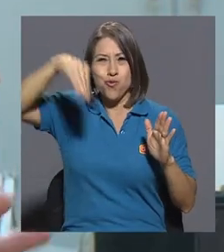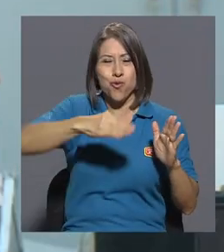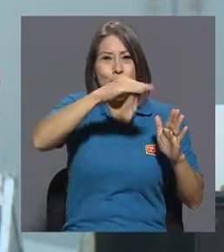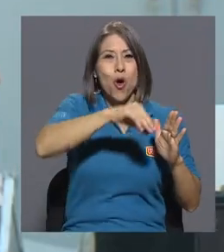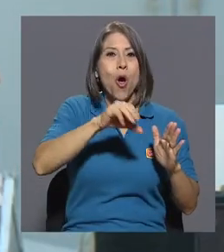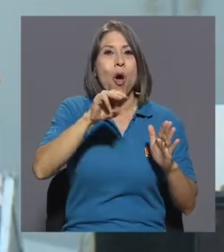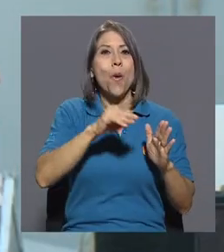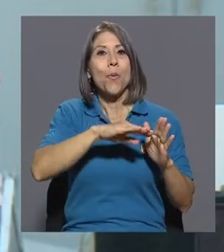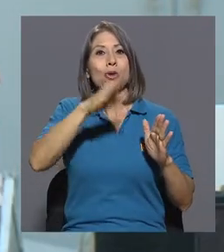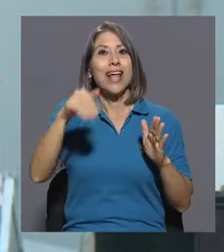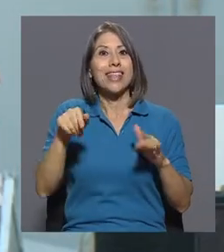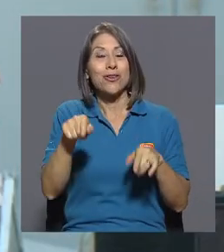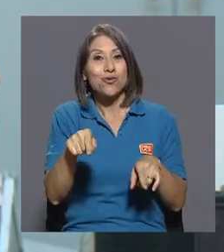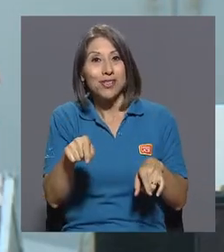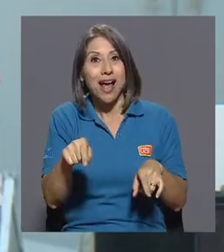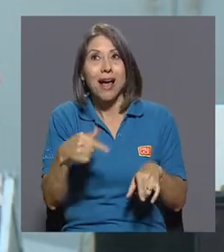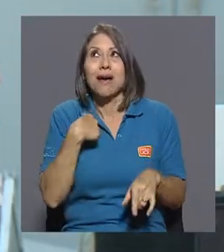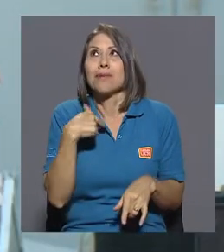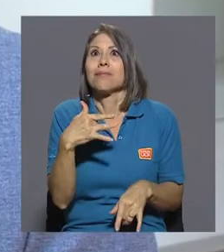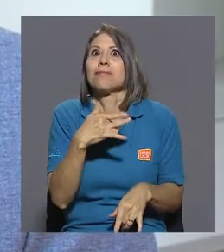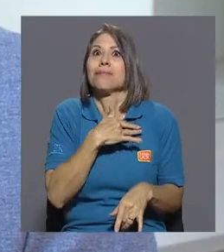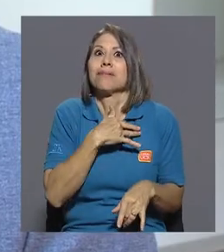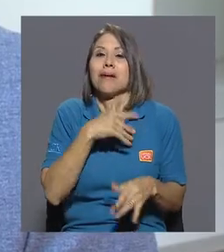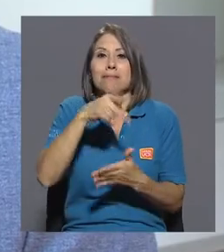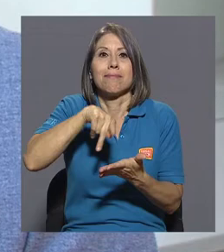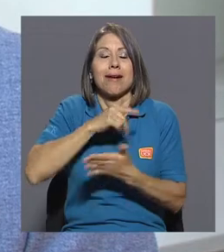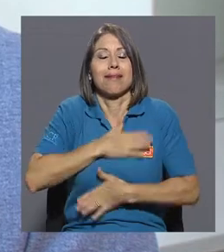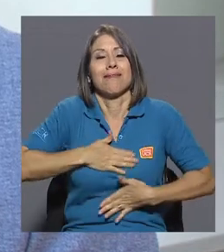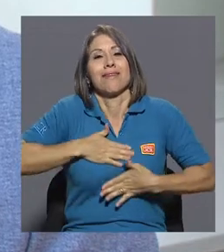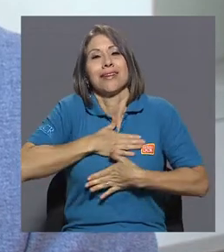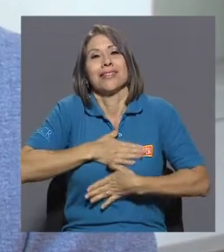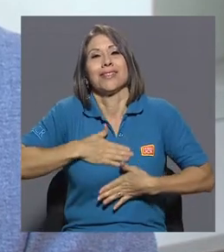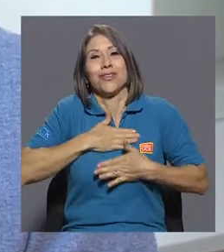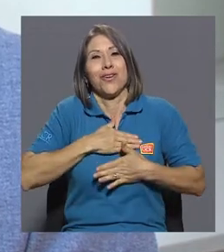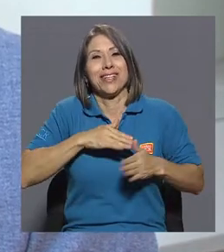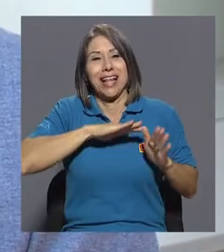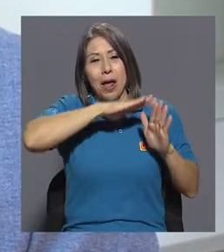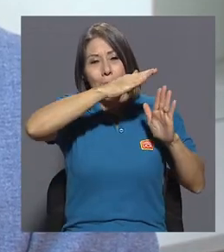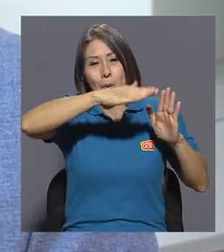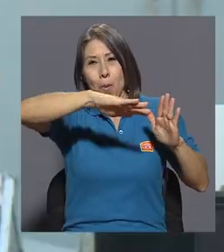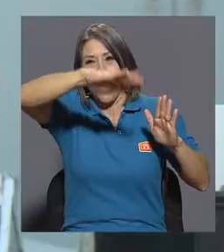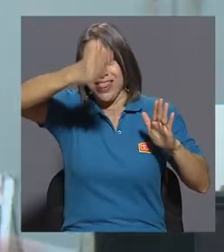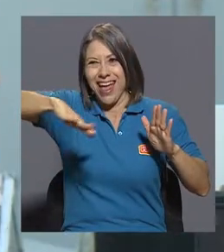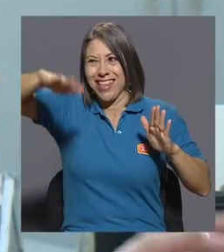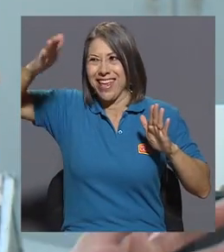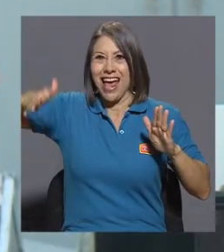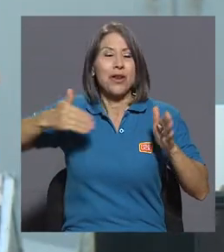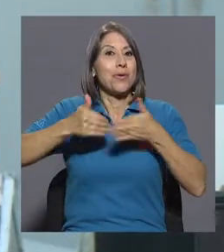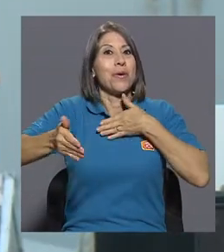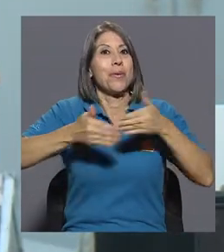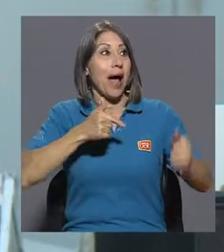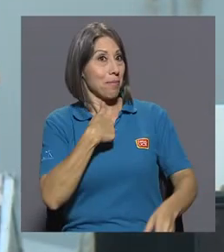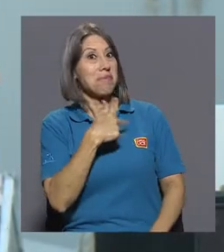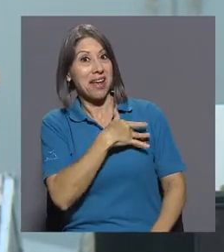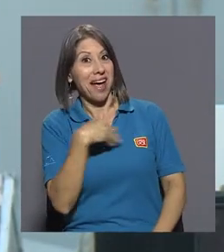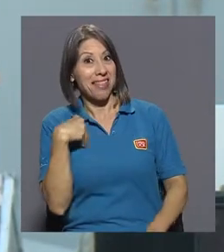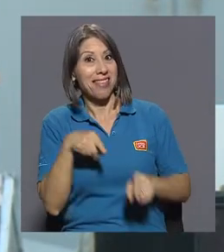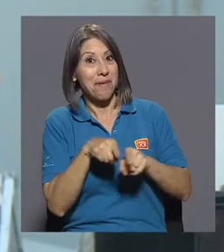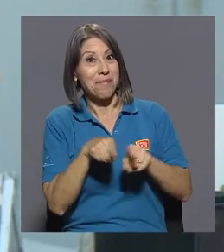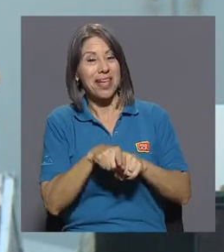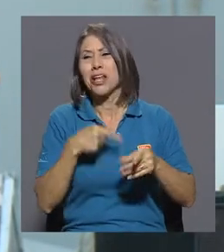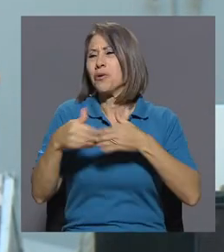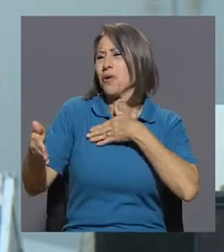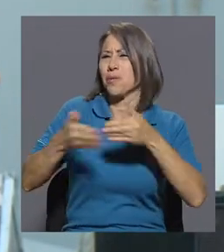parques de diversiones a montarme en montañas rusas. O sea, es algo que me obsesiona. A mí me encanta también. Por más alta y más rápida y mil vueltas, me